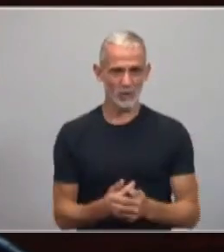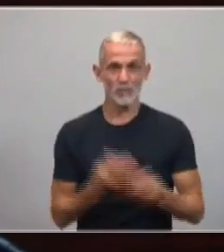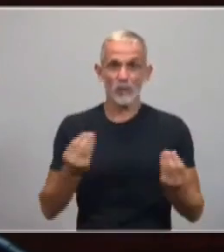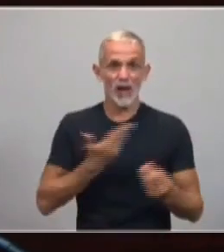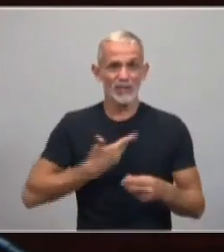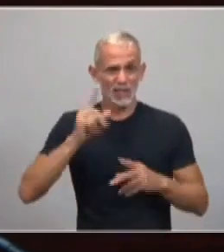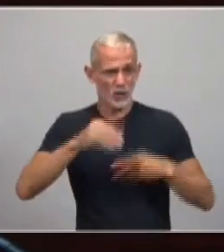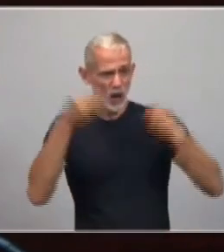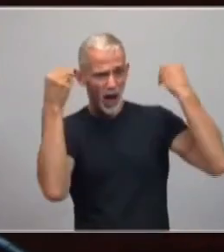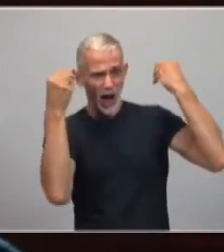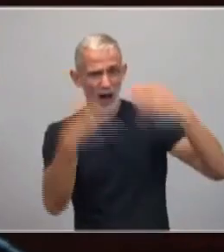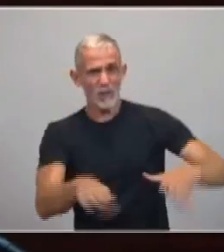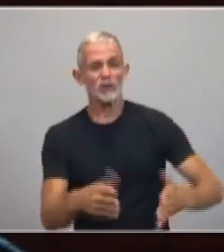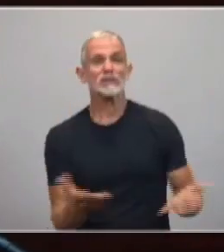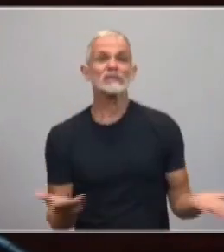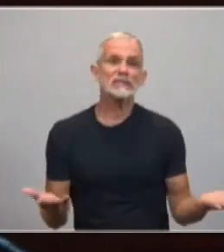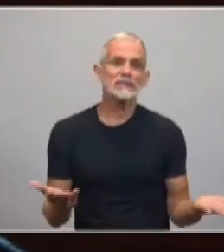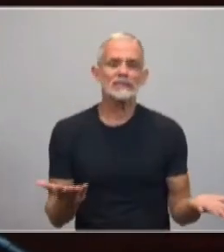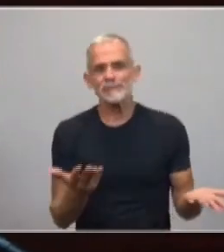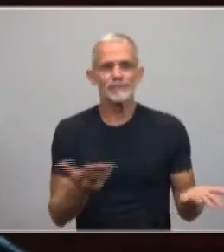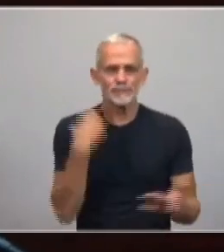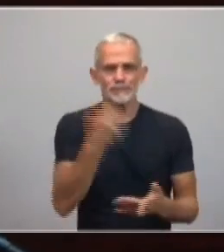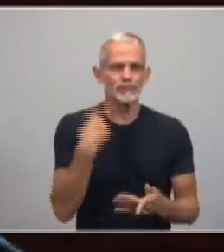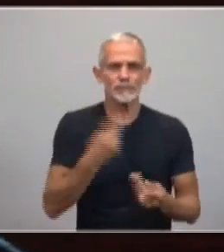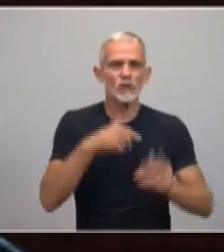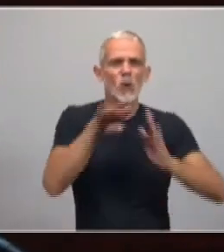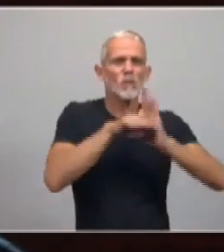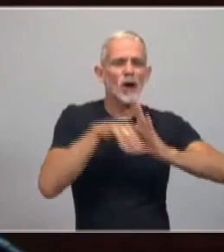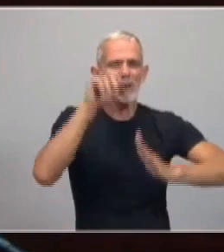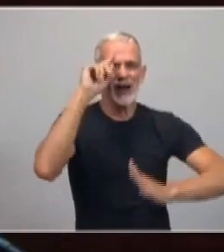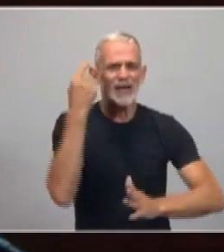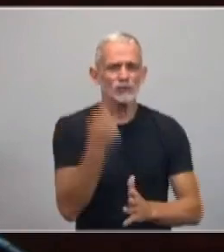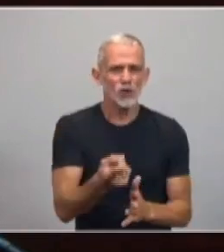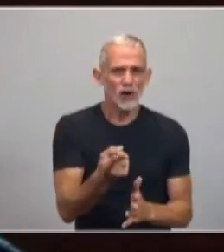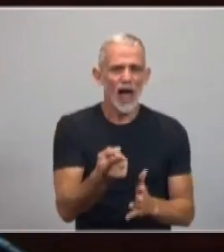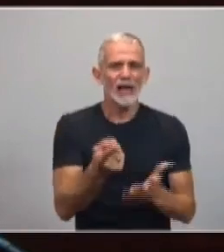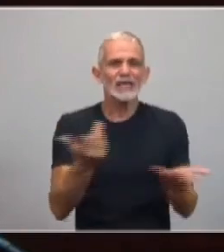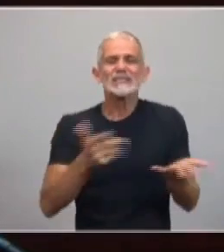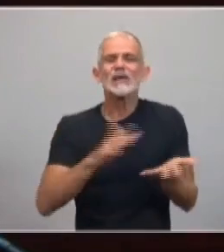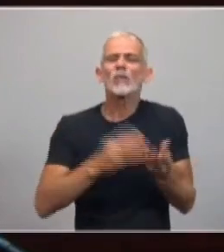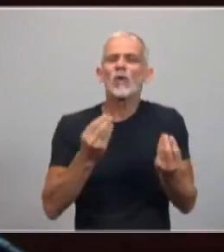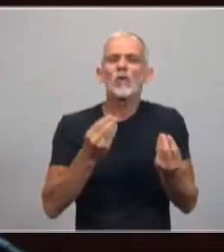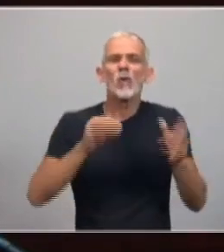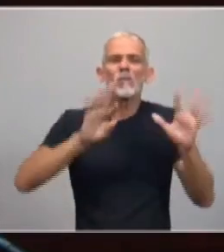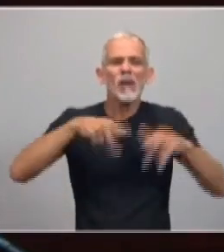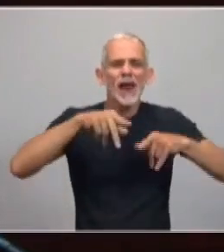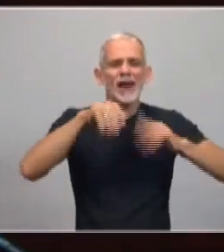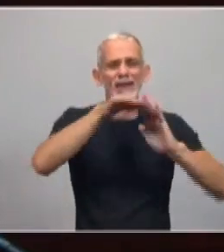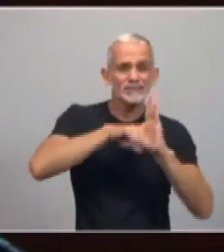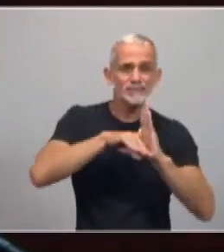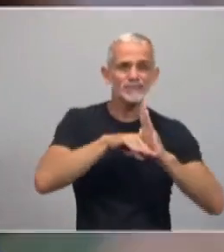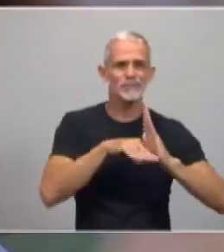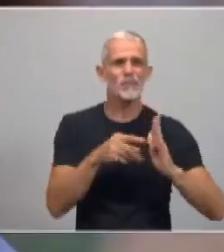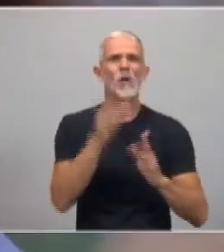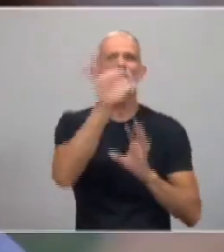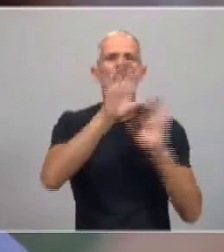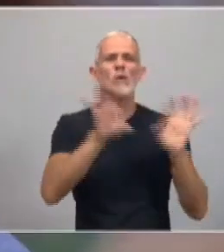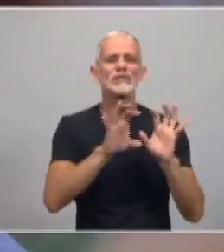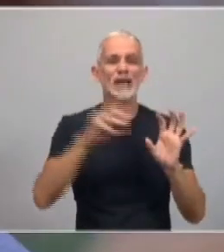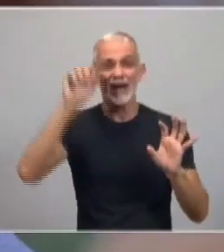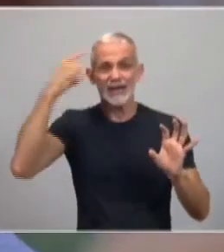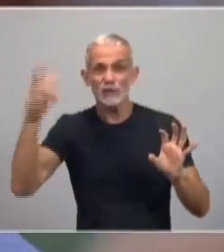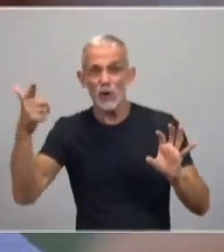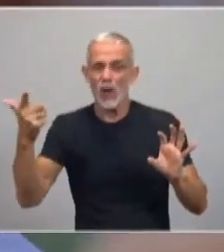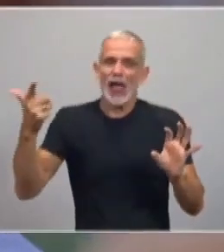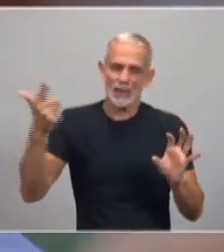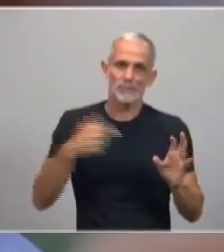del Estado, hubo que compensar programas nacionales a través de políticas y programas provinciales